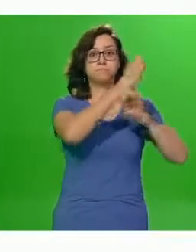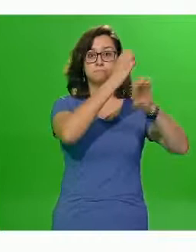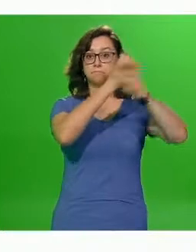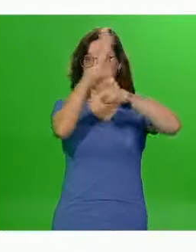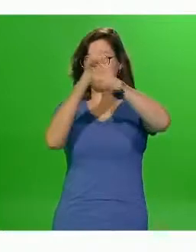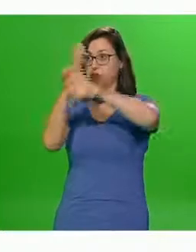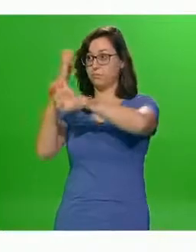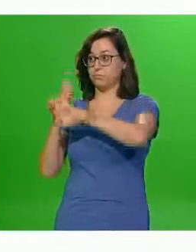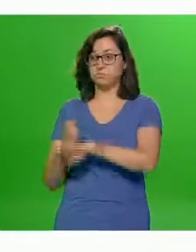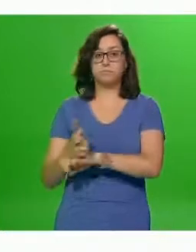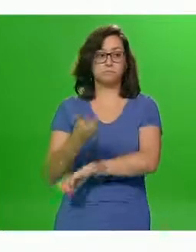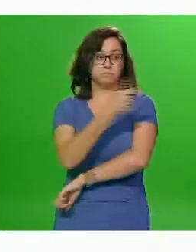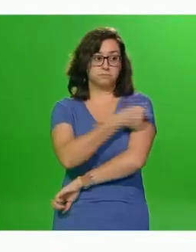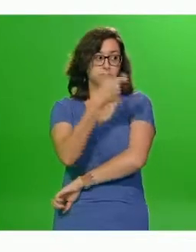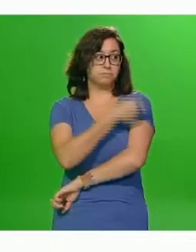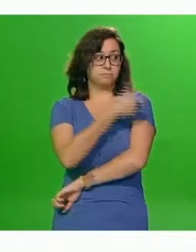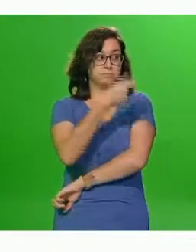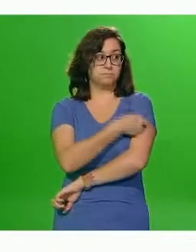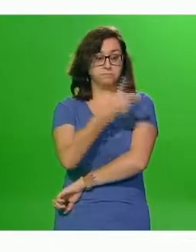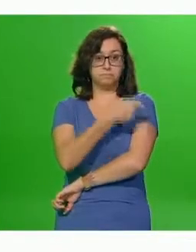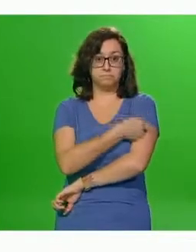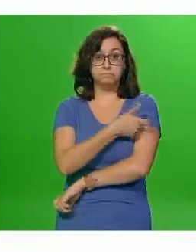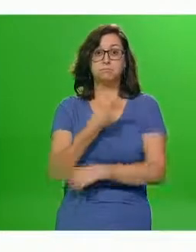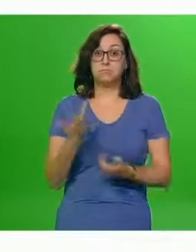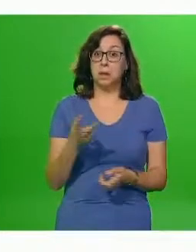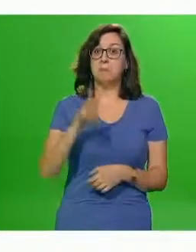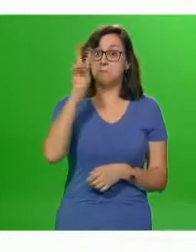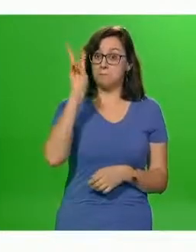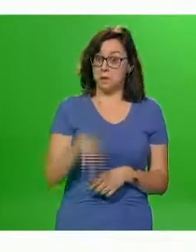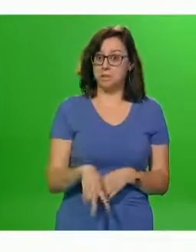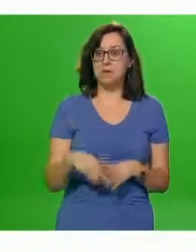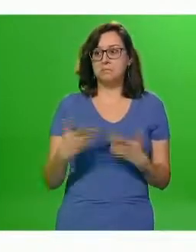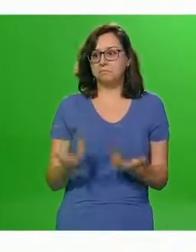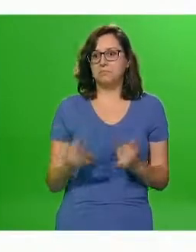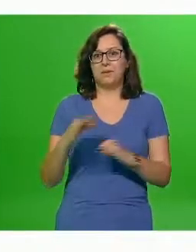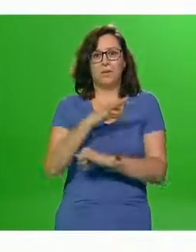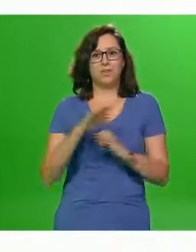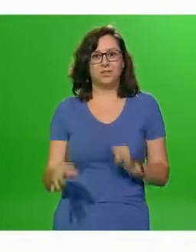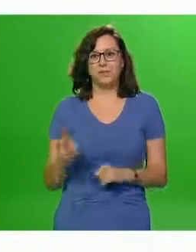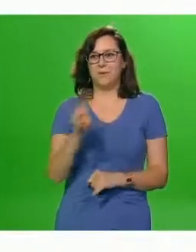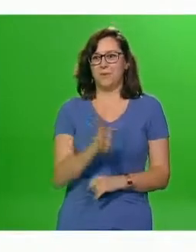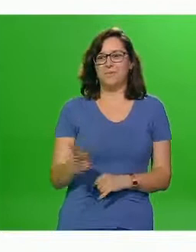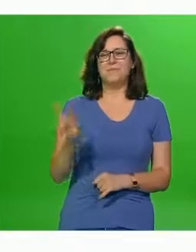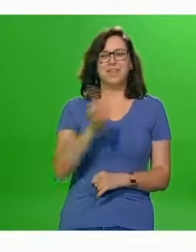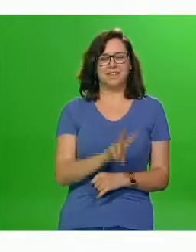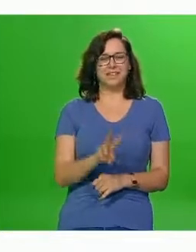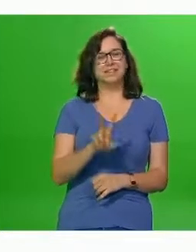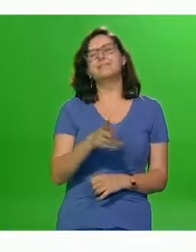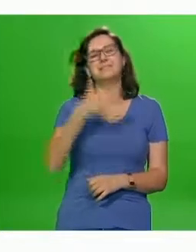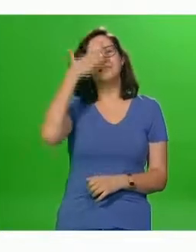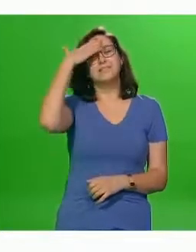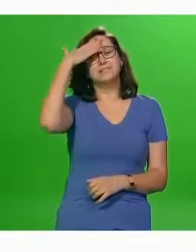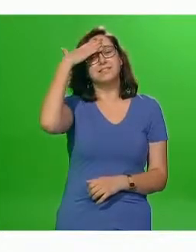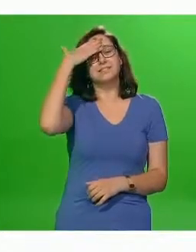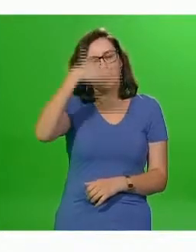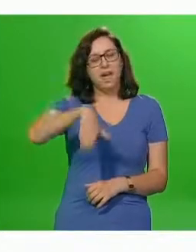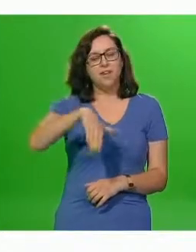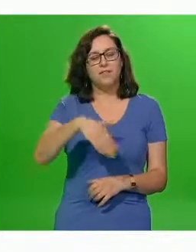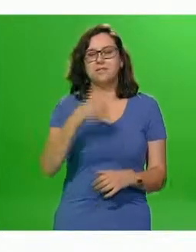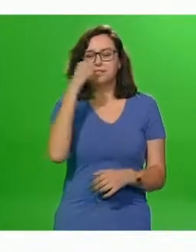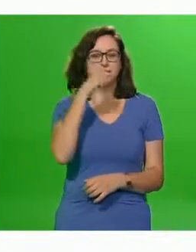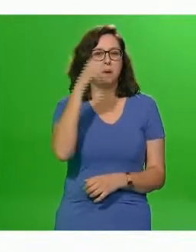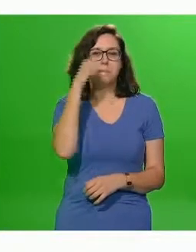número muy alto, especialmente para los finales de semana, por estos ciclos que se ven también en la gráfica,